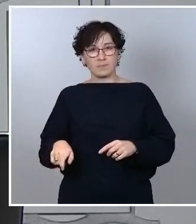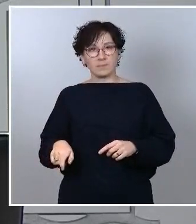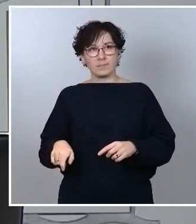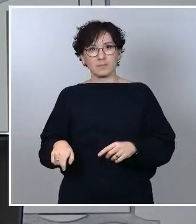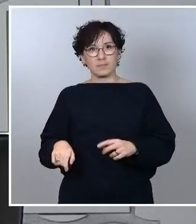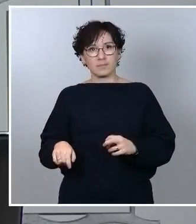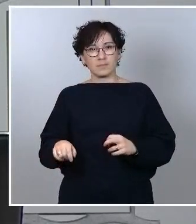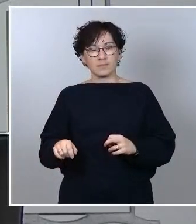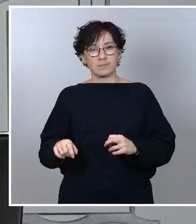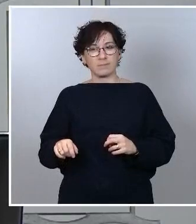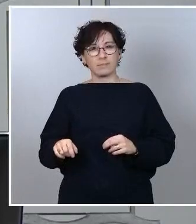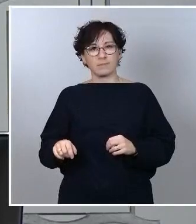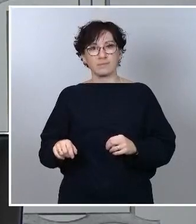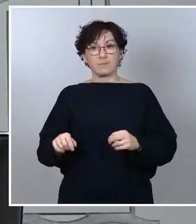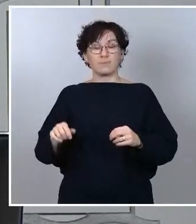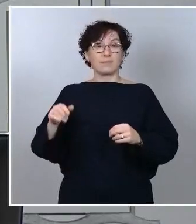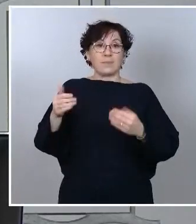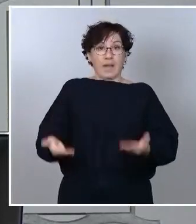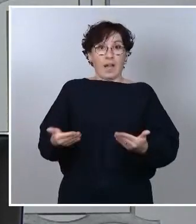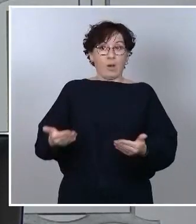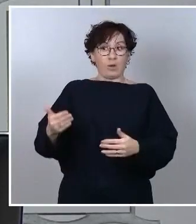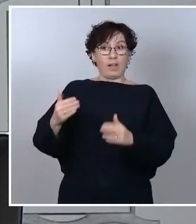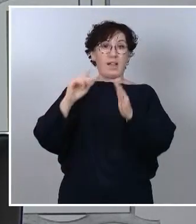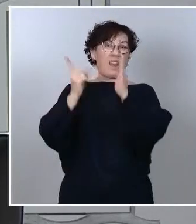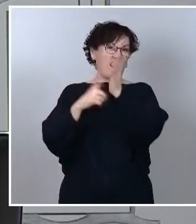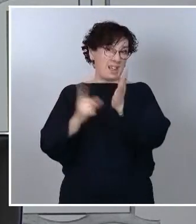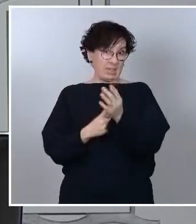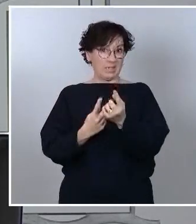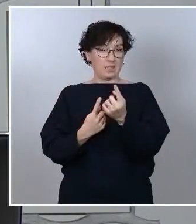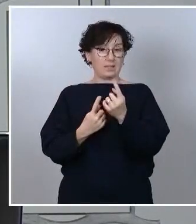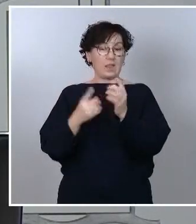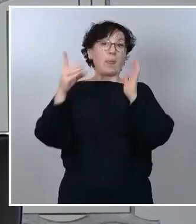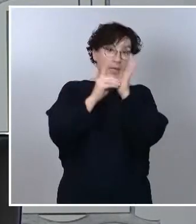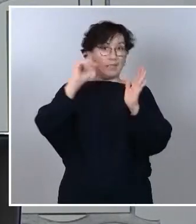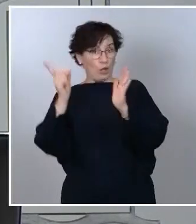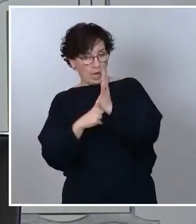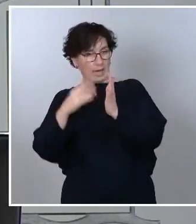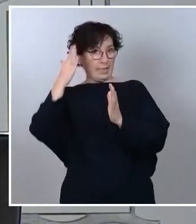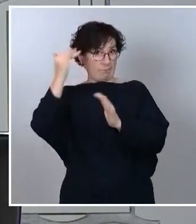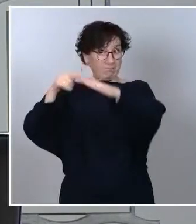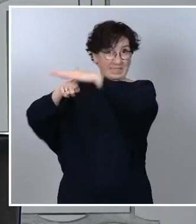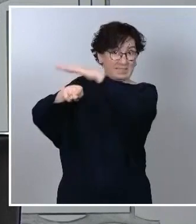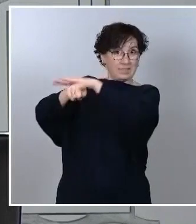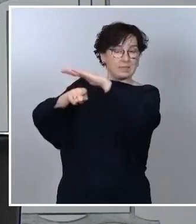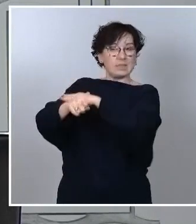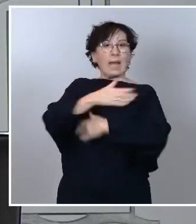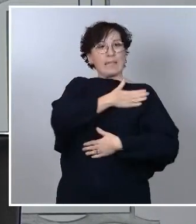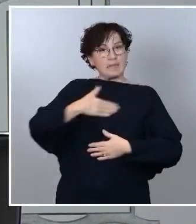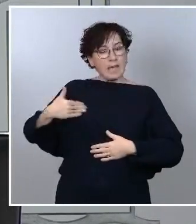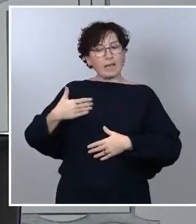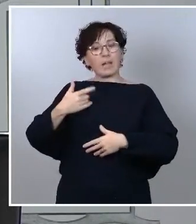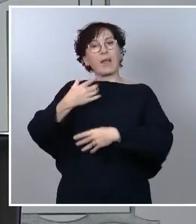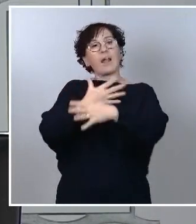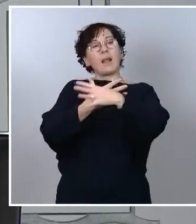leyes que se están tramitando en este momento en algunos de los decretos ley una disposición adicional en la que garantiza